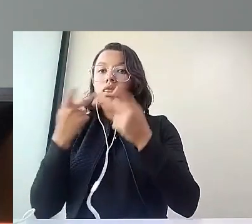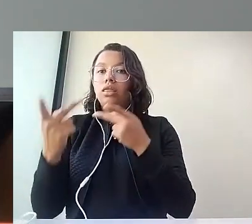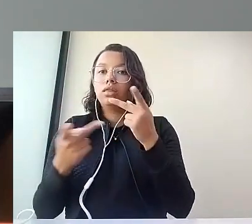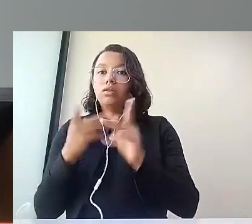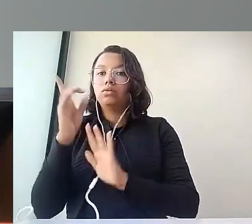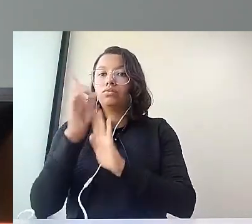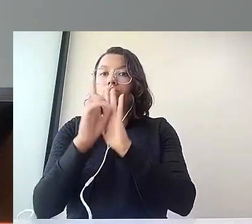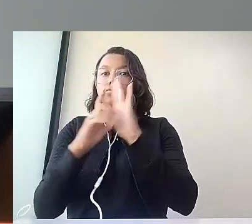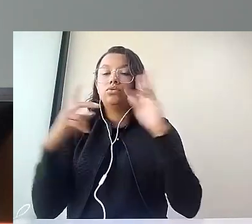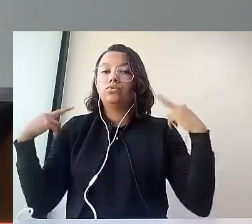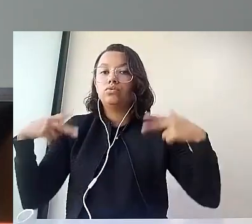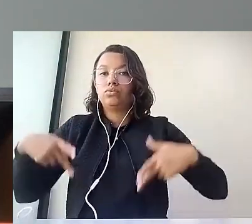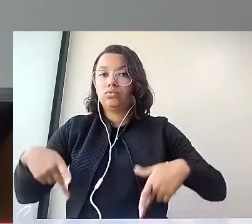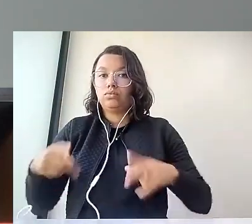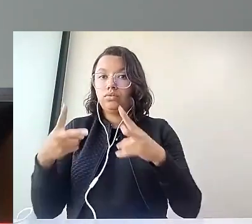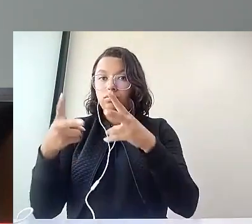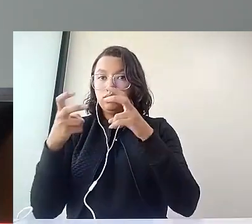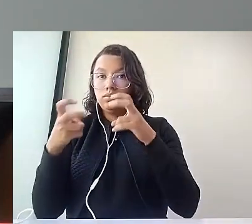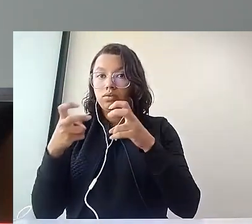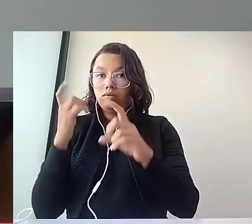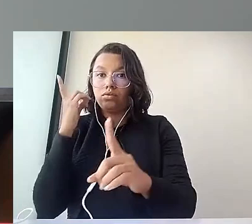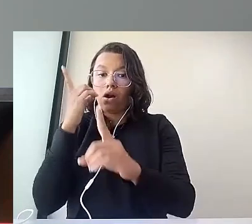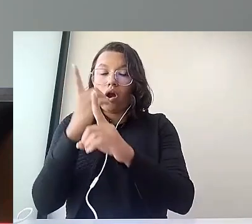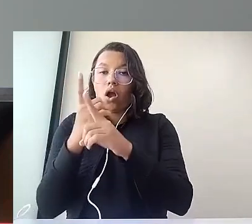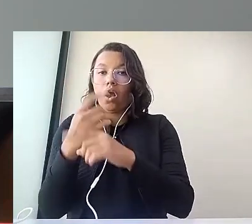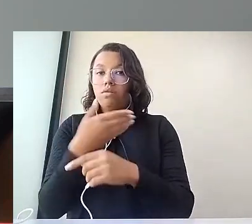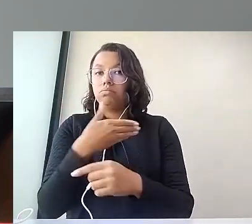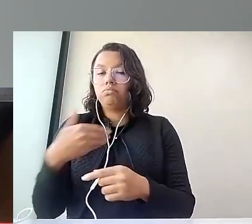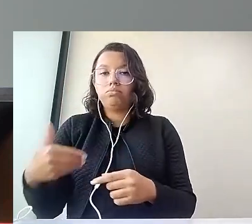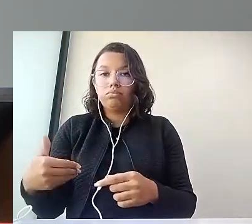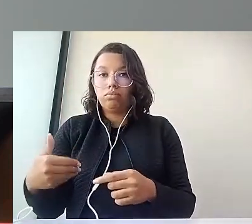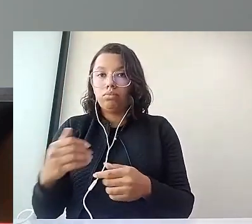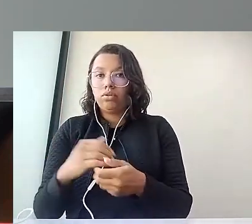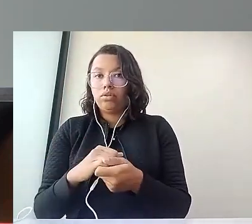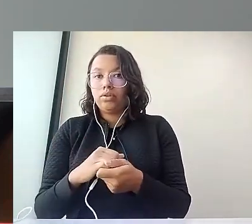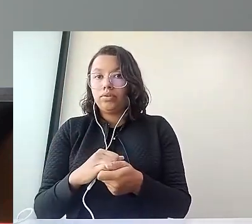nuestra concepción de las libertades públicas, hacia la